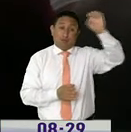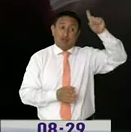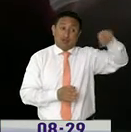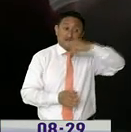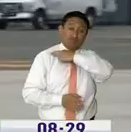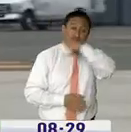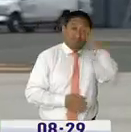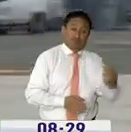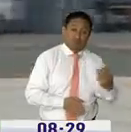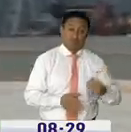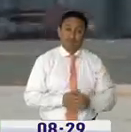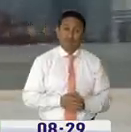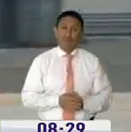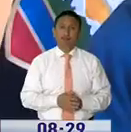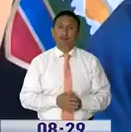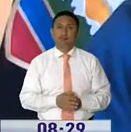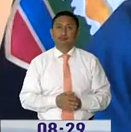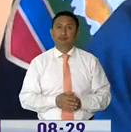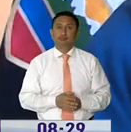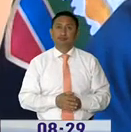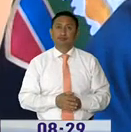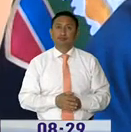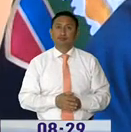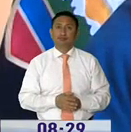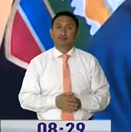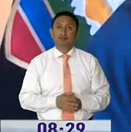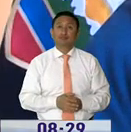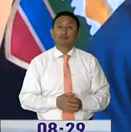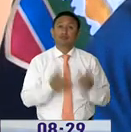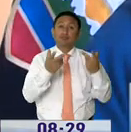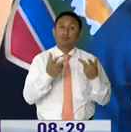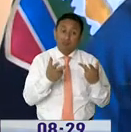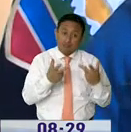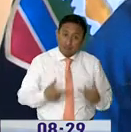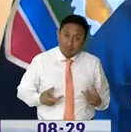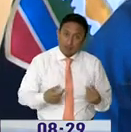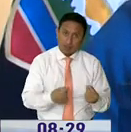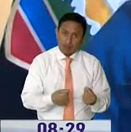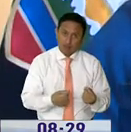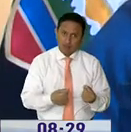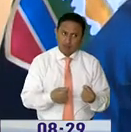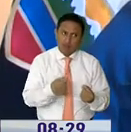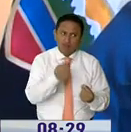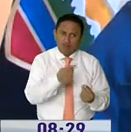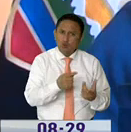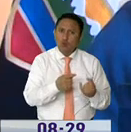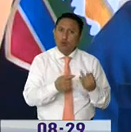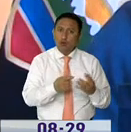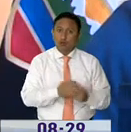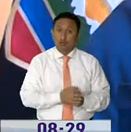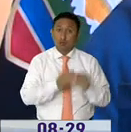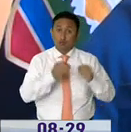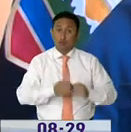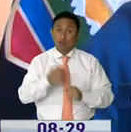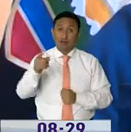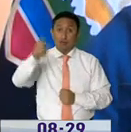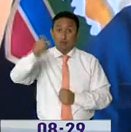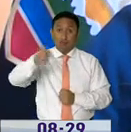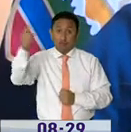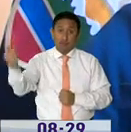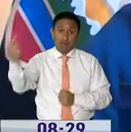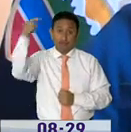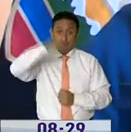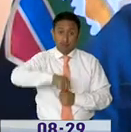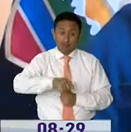competencia de acuerdo a la demanda y oferta. ¿Cuáles son los gastos operativos que van a tener para poder traer esos